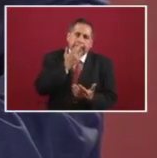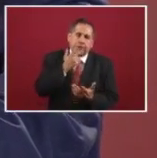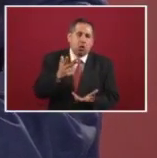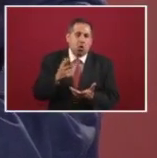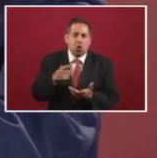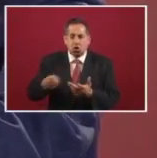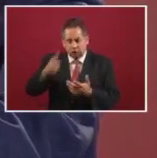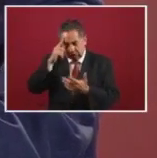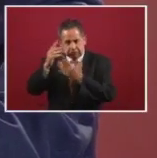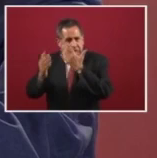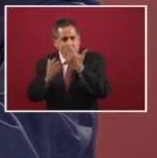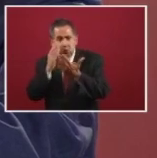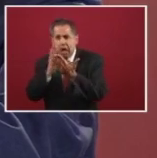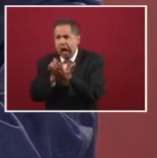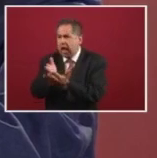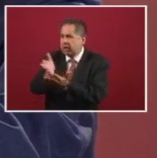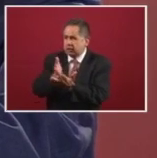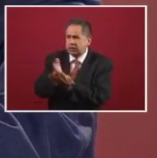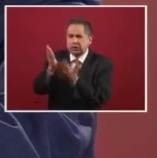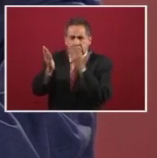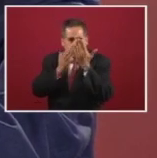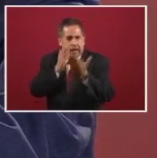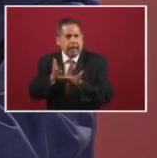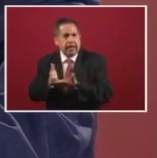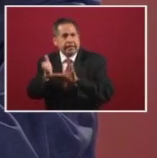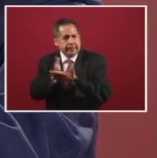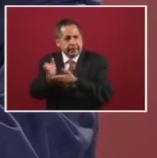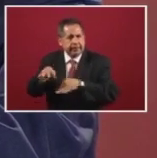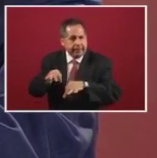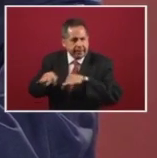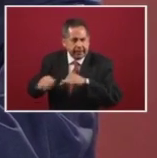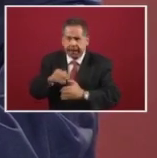posibilidad de estudiar, de trabajar,